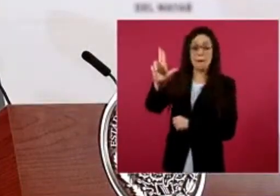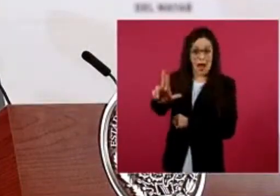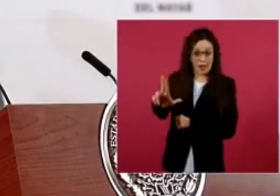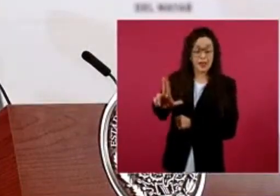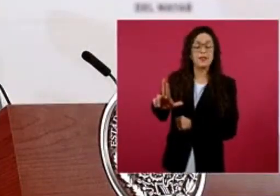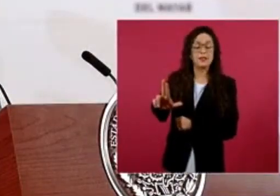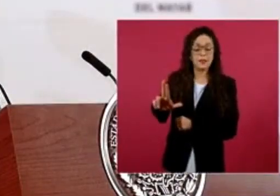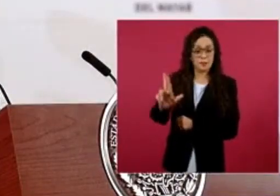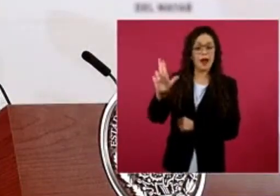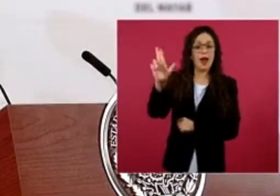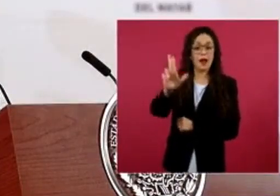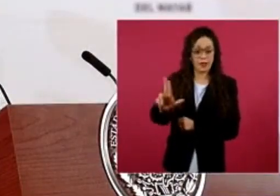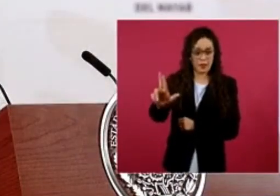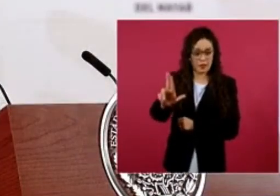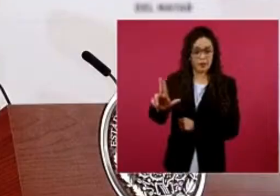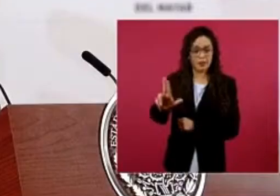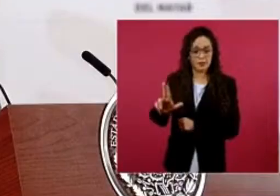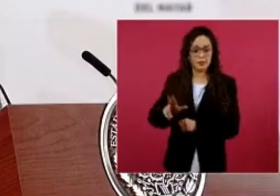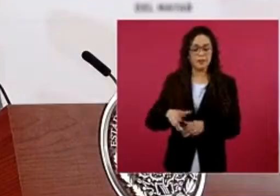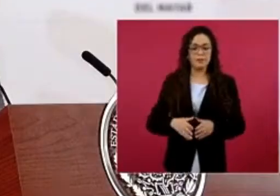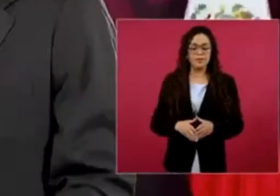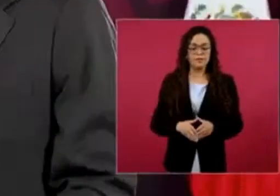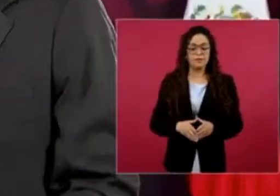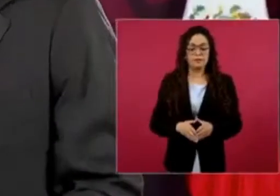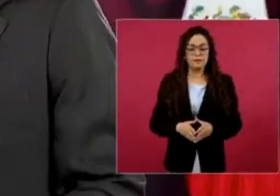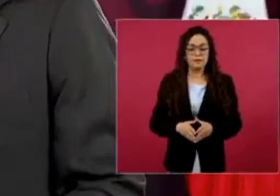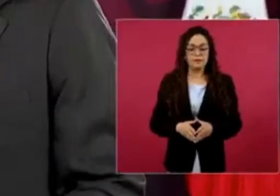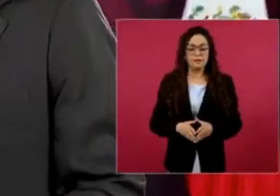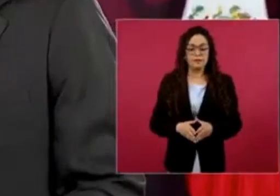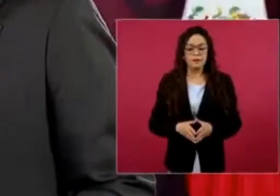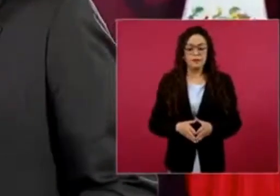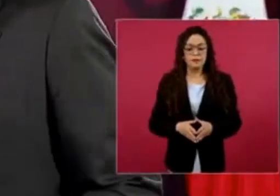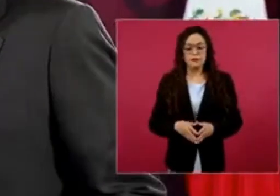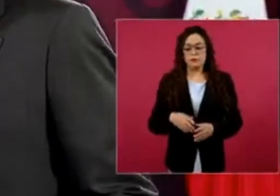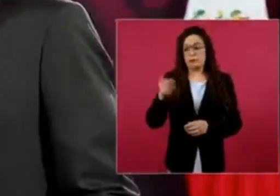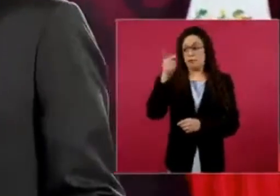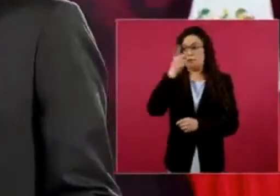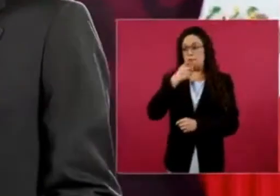me dicen que es una belleza,